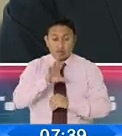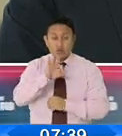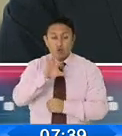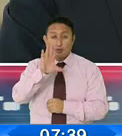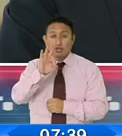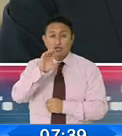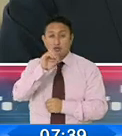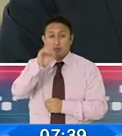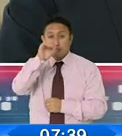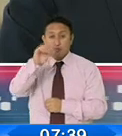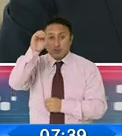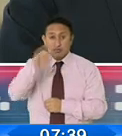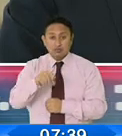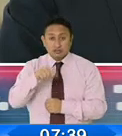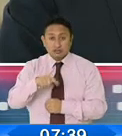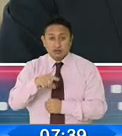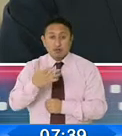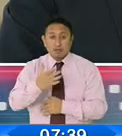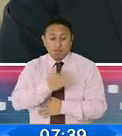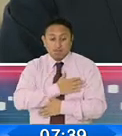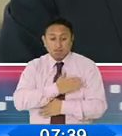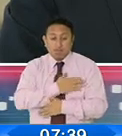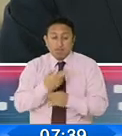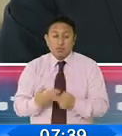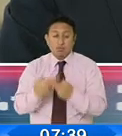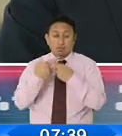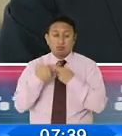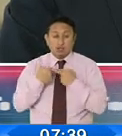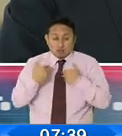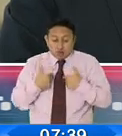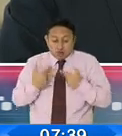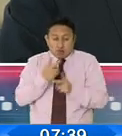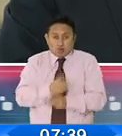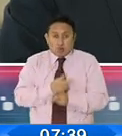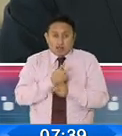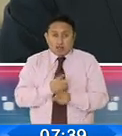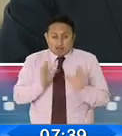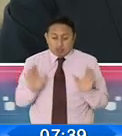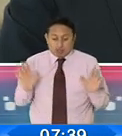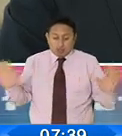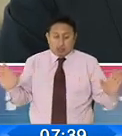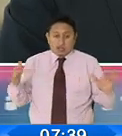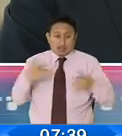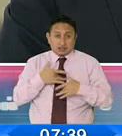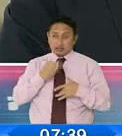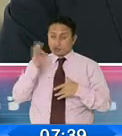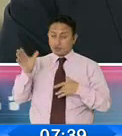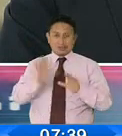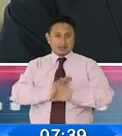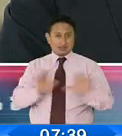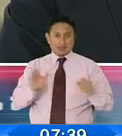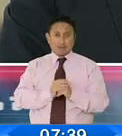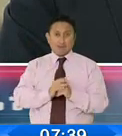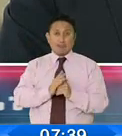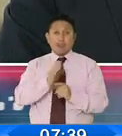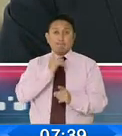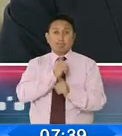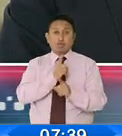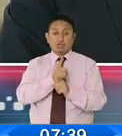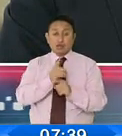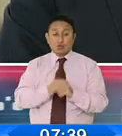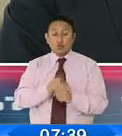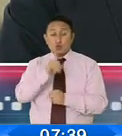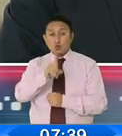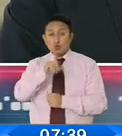99% depende de mí, de no contagiarme y de no contagiar. Por eso es que nosotros, con el 1%